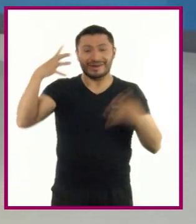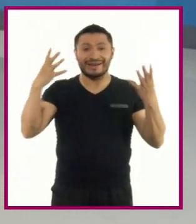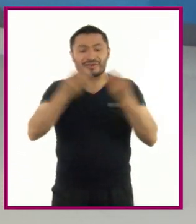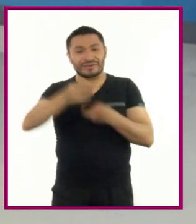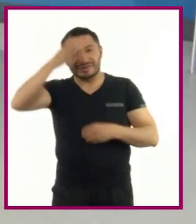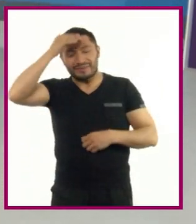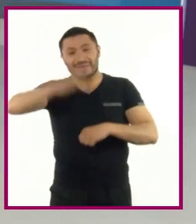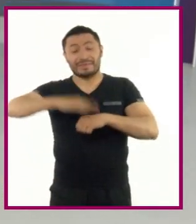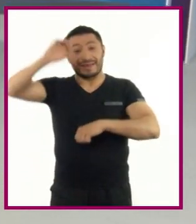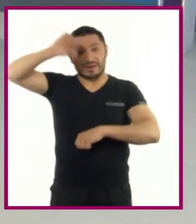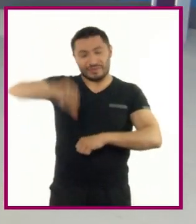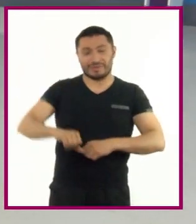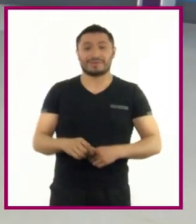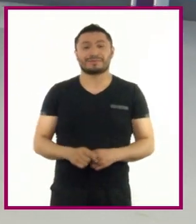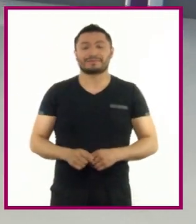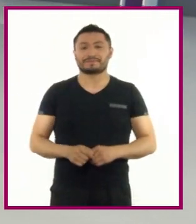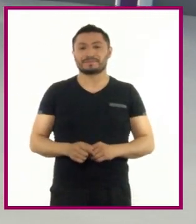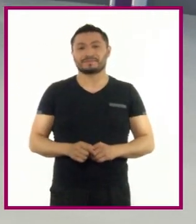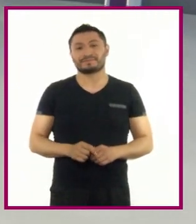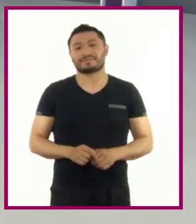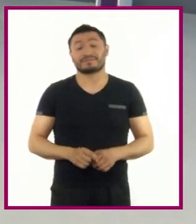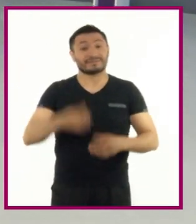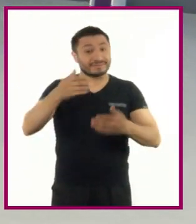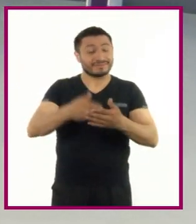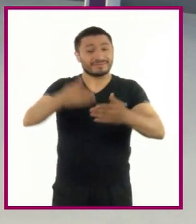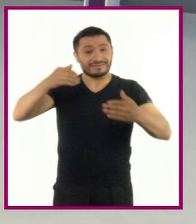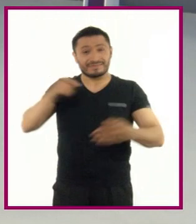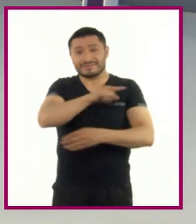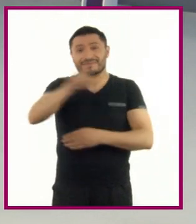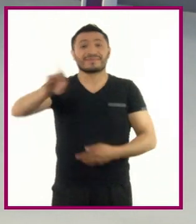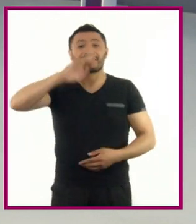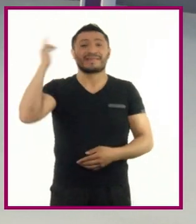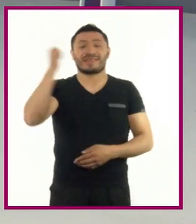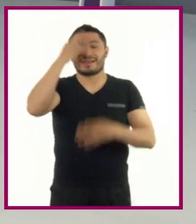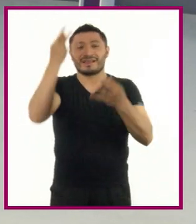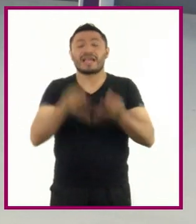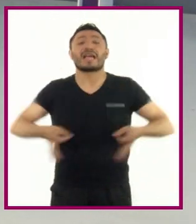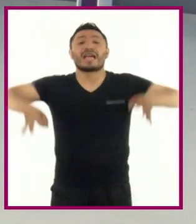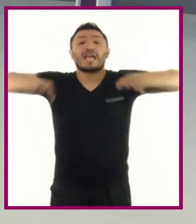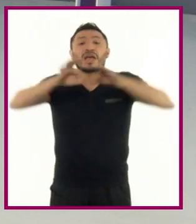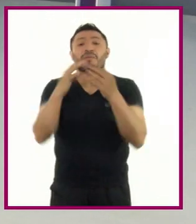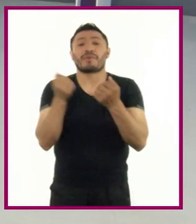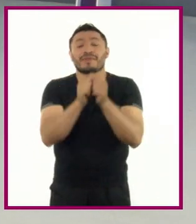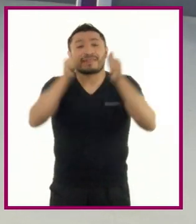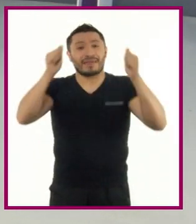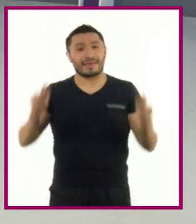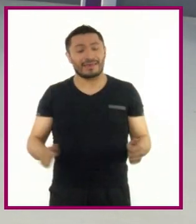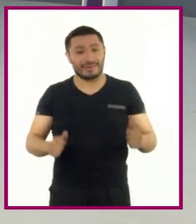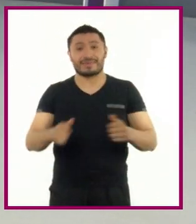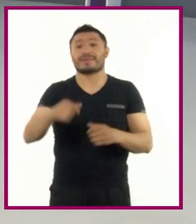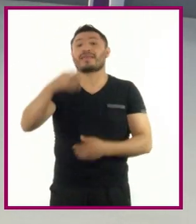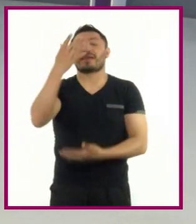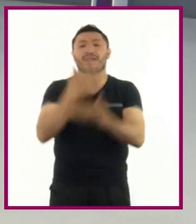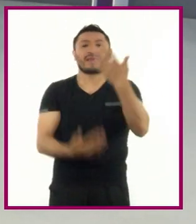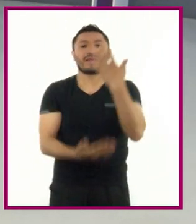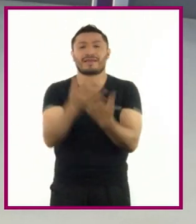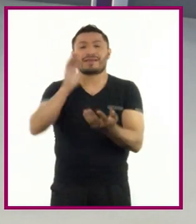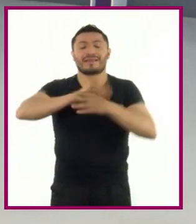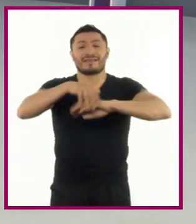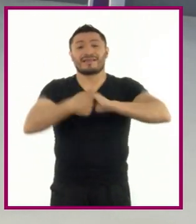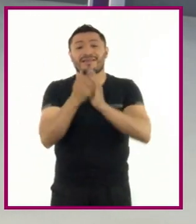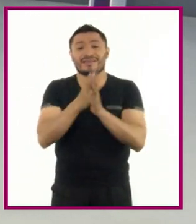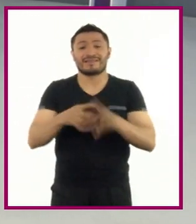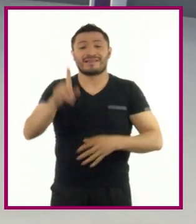lo que aprenderemos será muy útil. Antes, les recuerdo la importancia de mantener la sana distancia, lavarse las manos con agua y